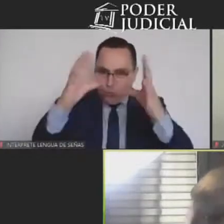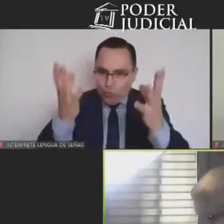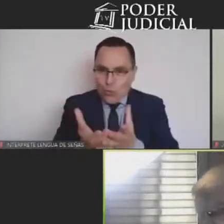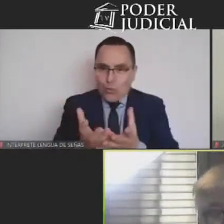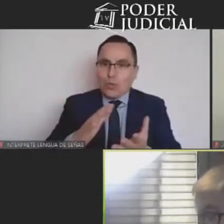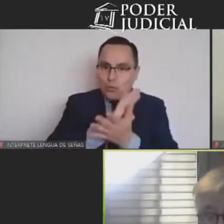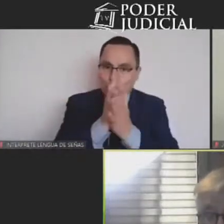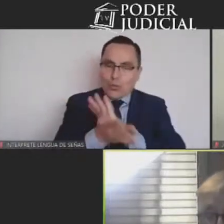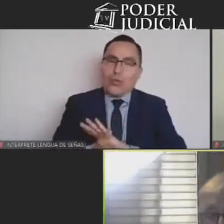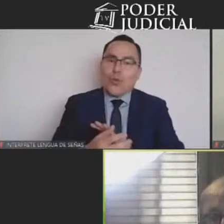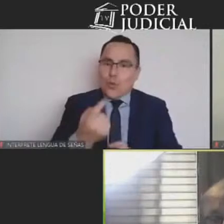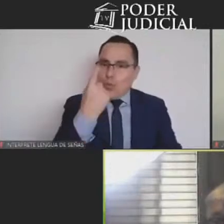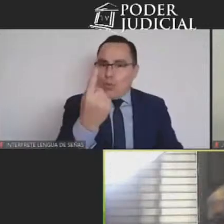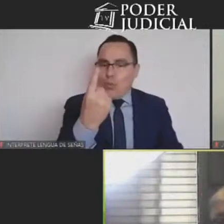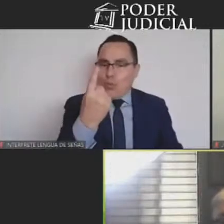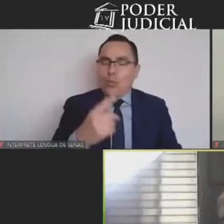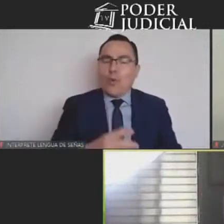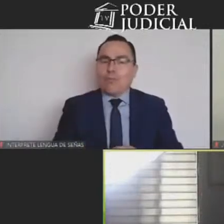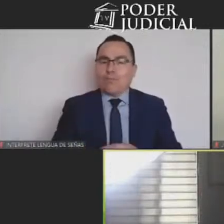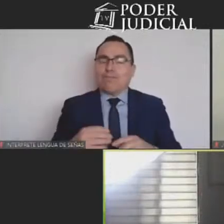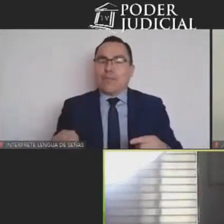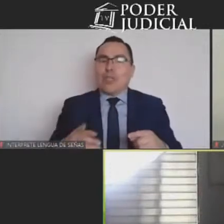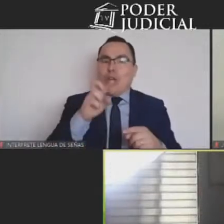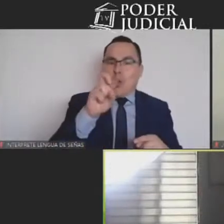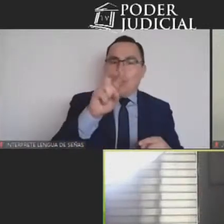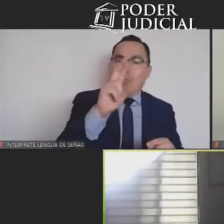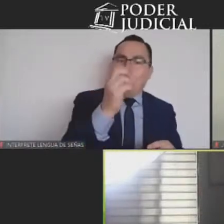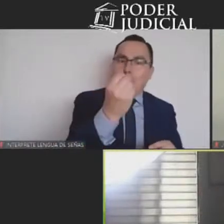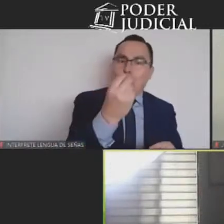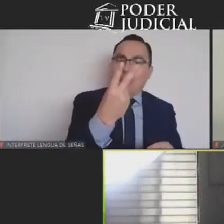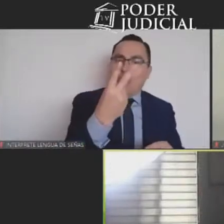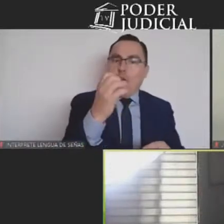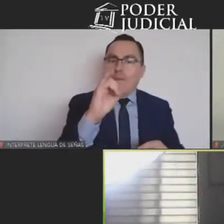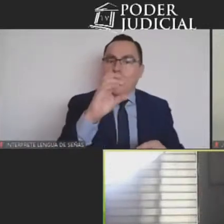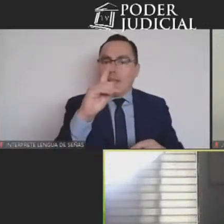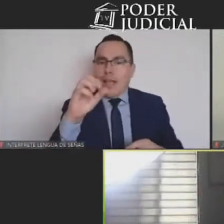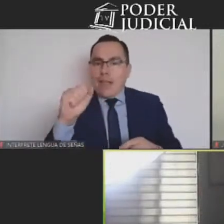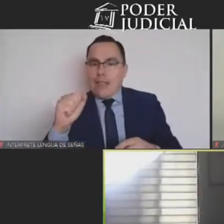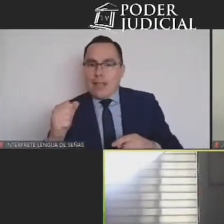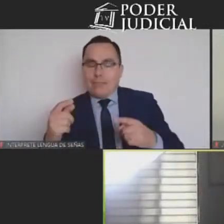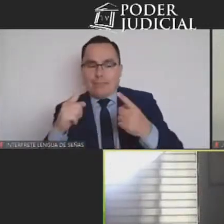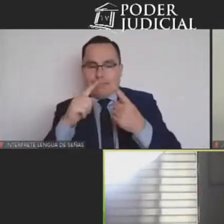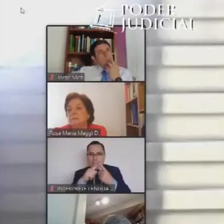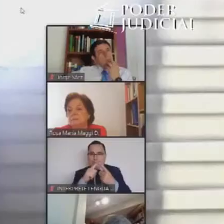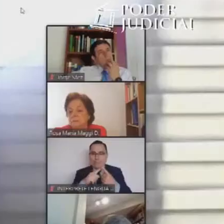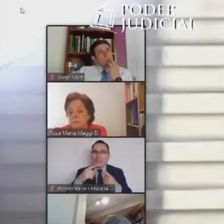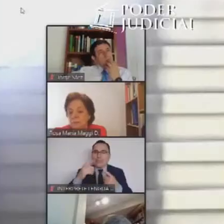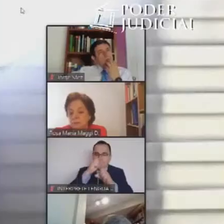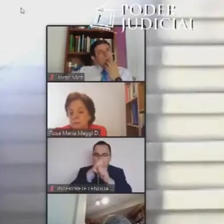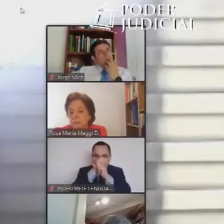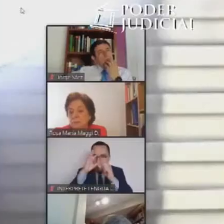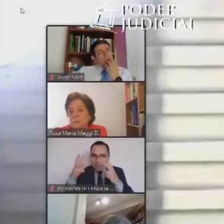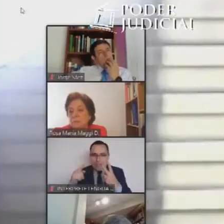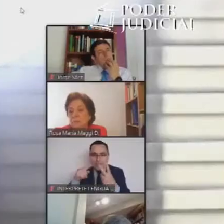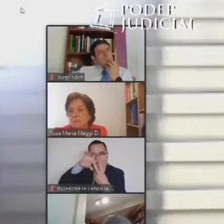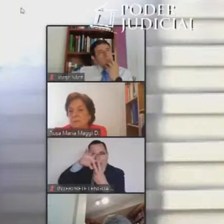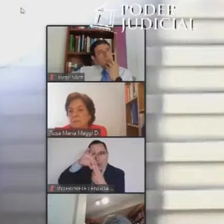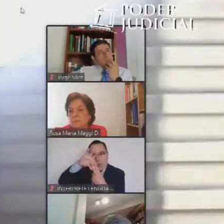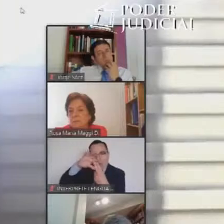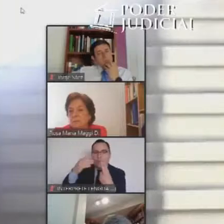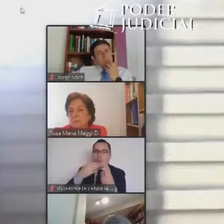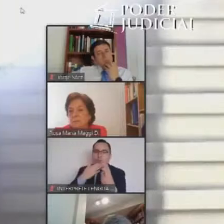un solo eje, tanto la propiedad cuanto la transparencia o también llamada publicidad. De esta